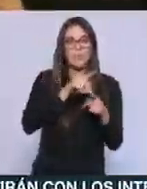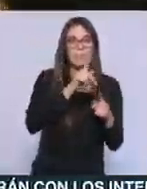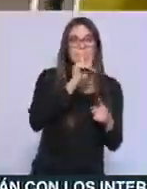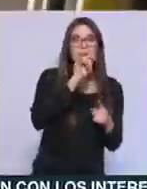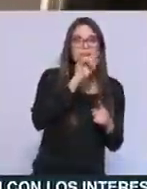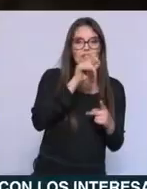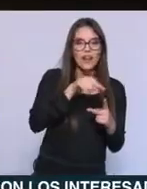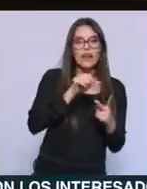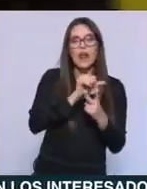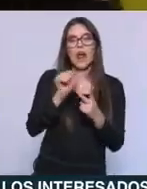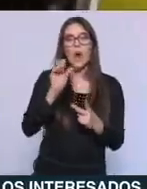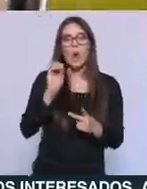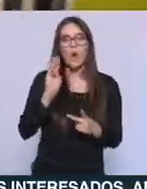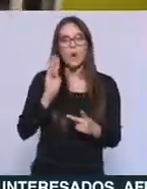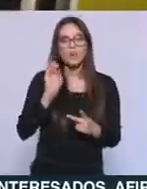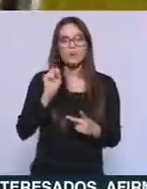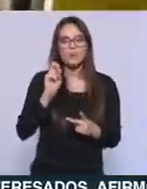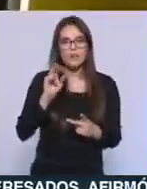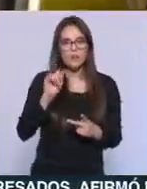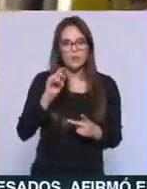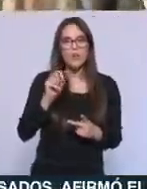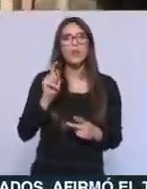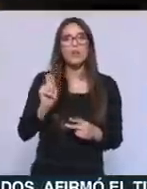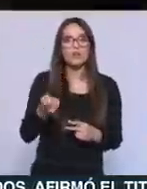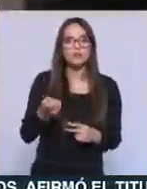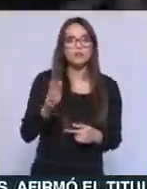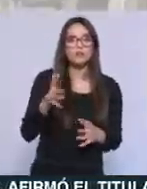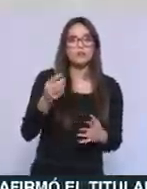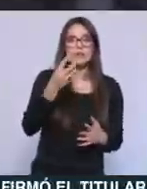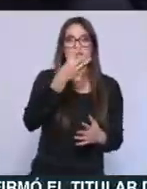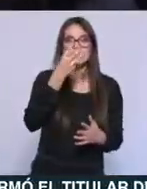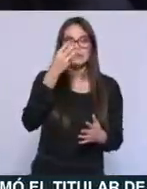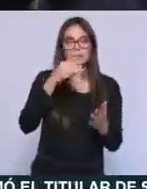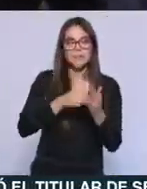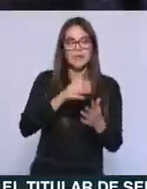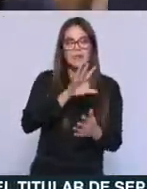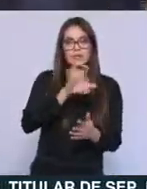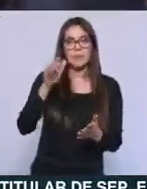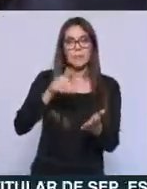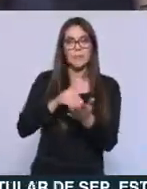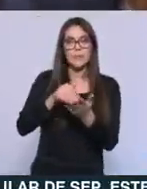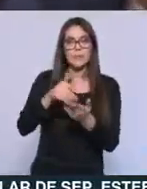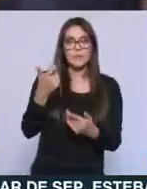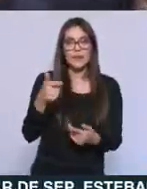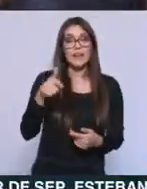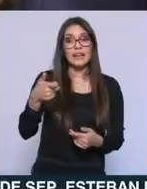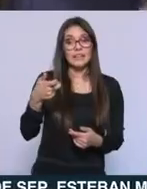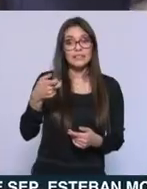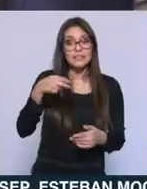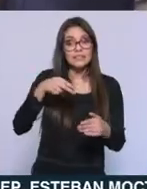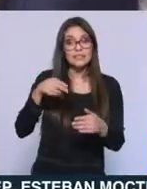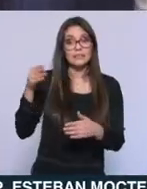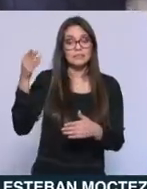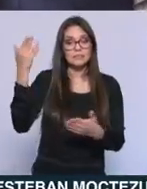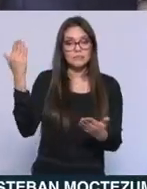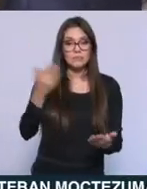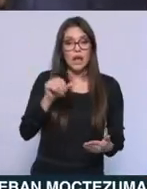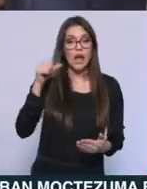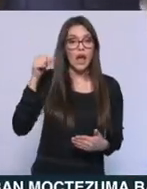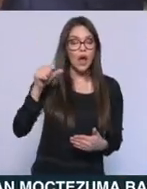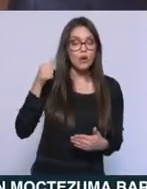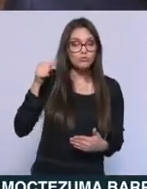cuyo costo fue alrededor de 3.500 millones de pesos. Este tren llegó en agosto, requiere una fase de